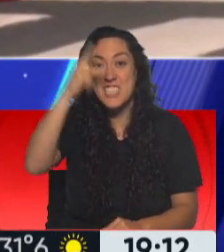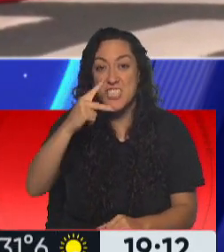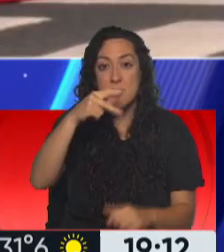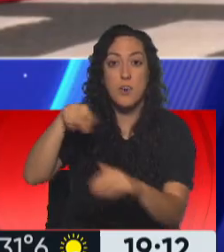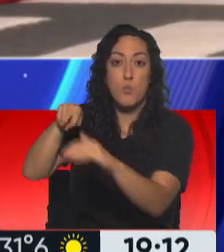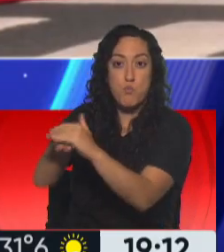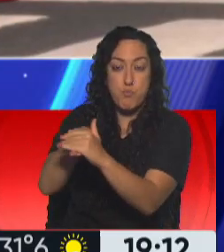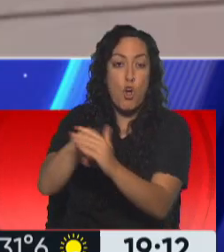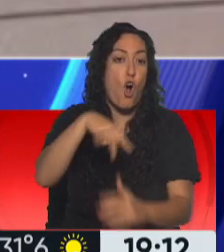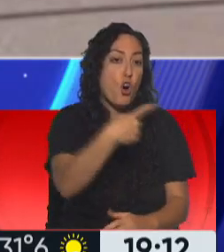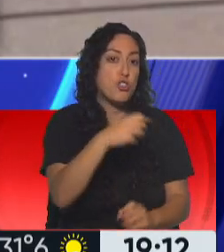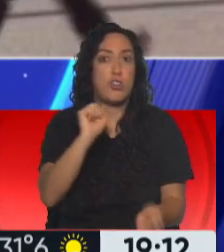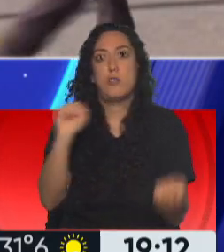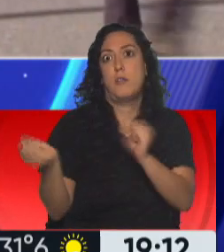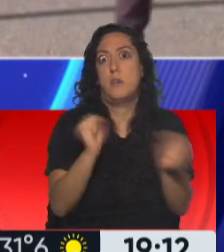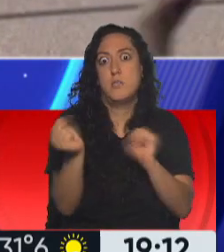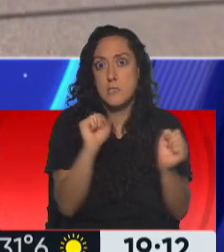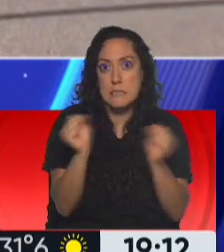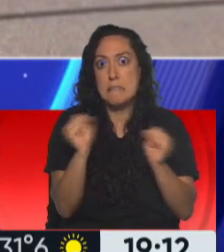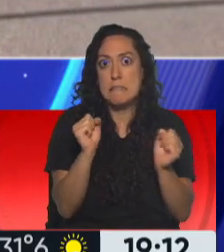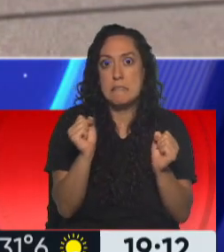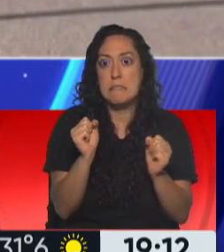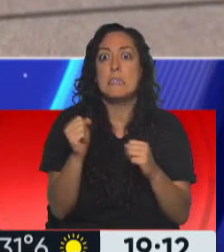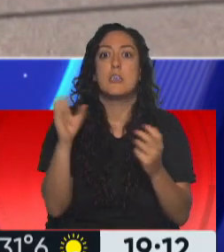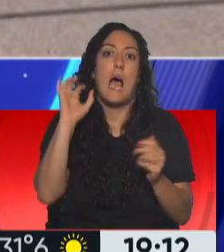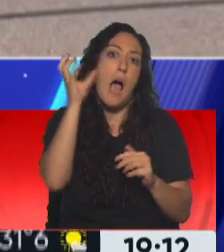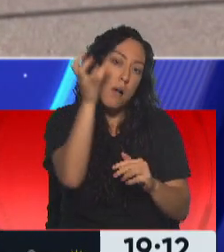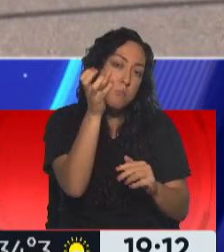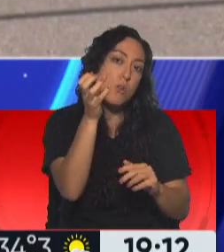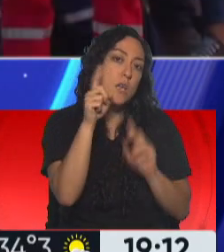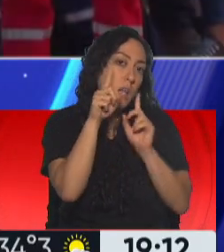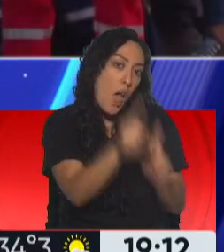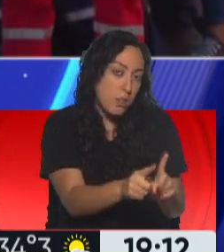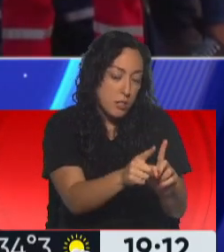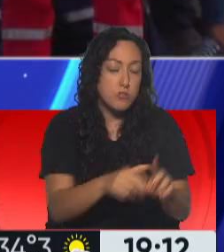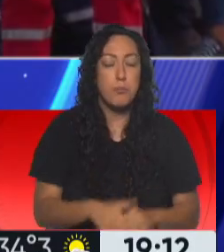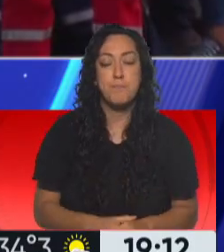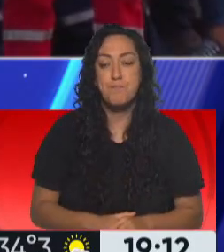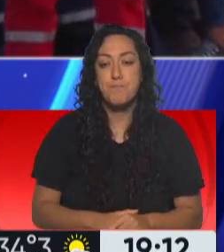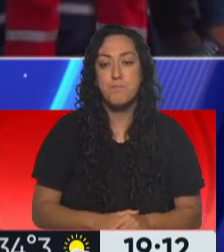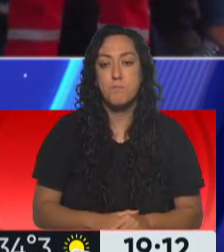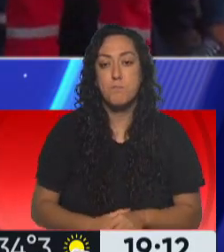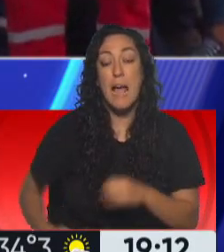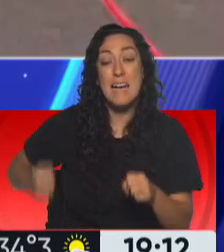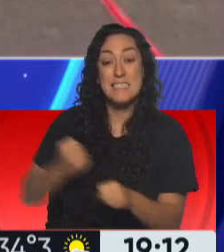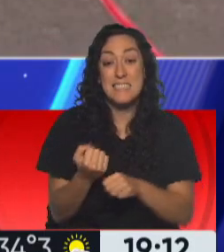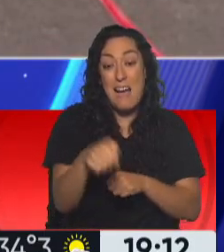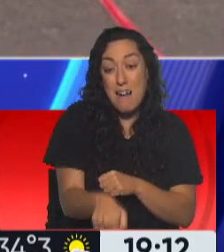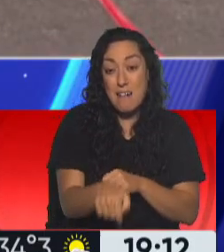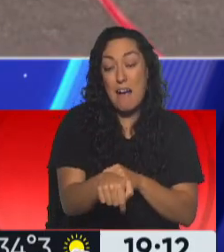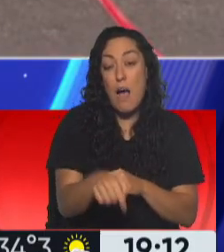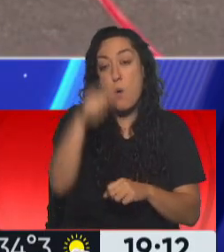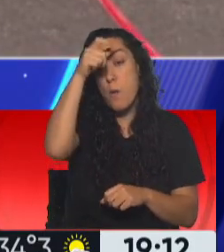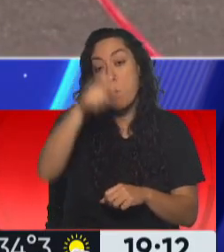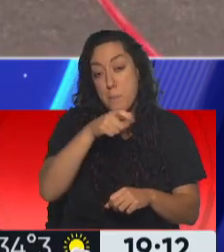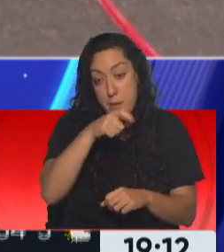una crisis nerviosa y fue atendido por el personal del SAME. Hasta este lugar llegaron en ese momento los